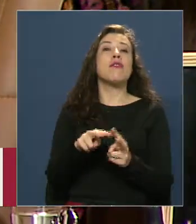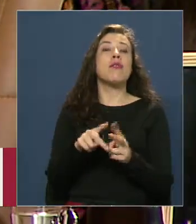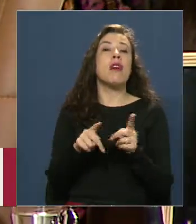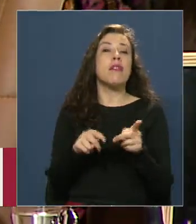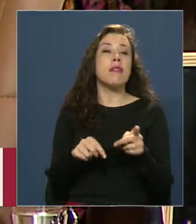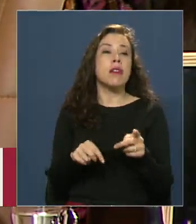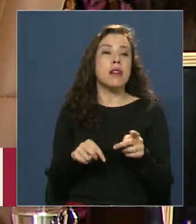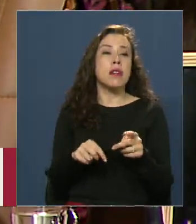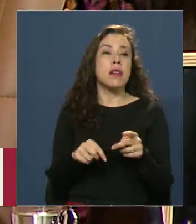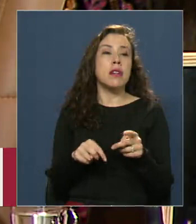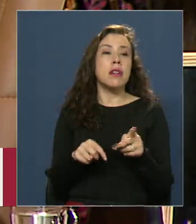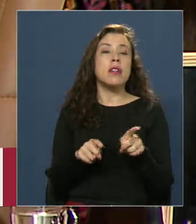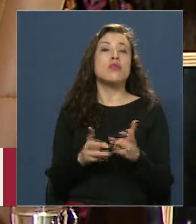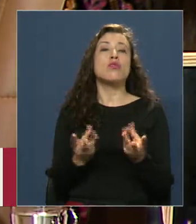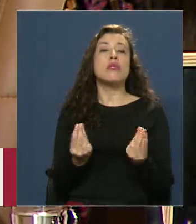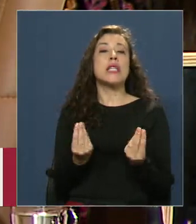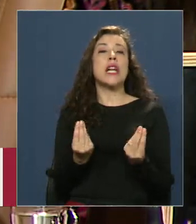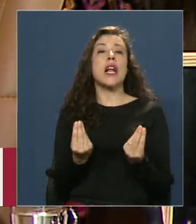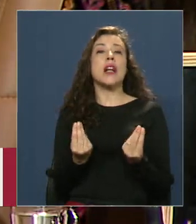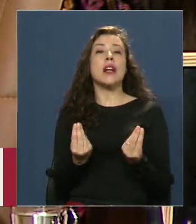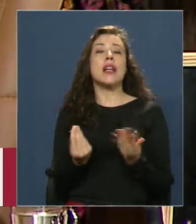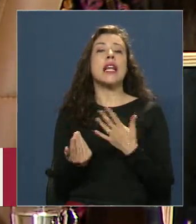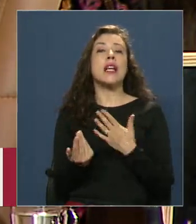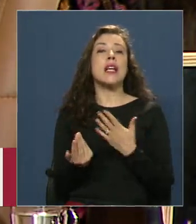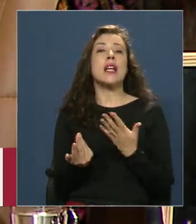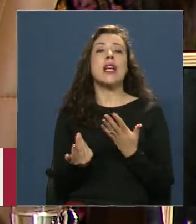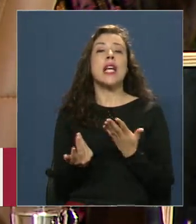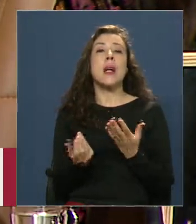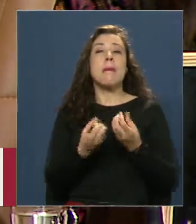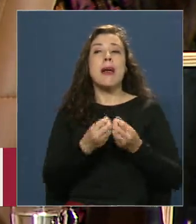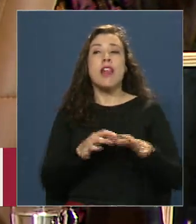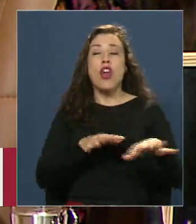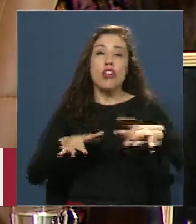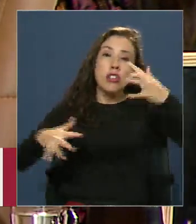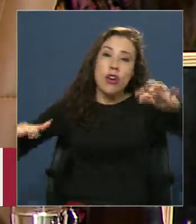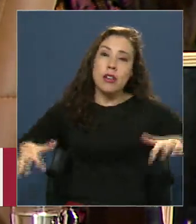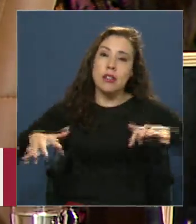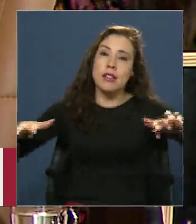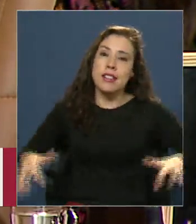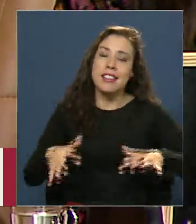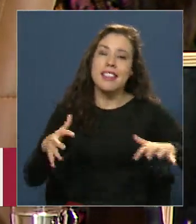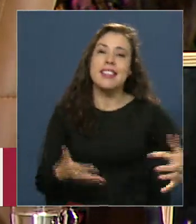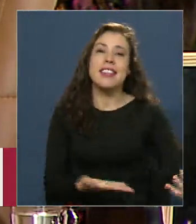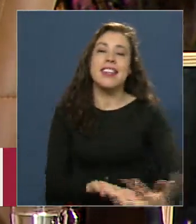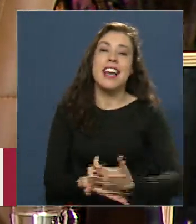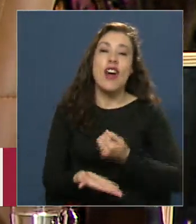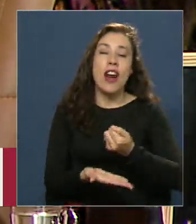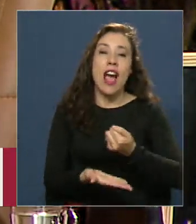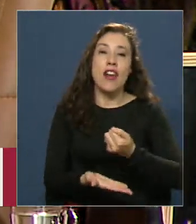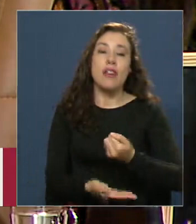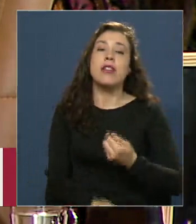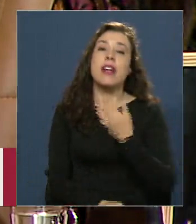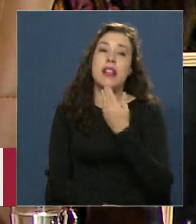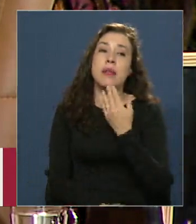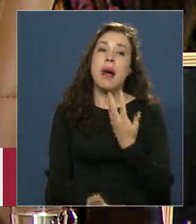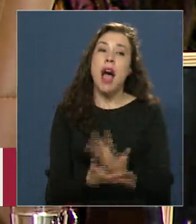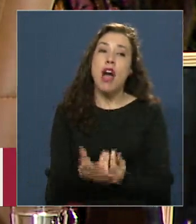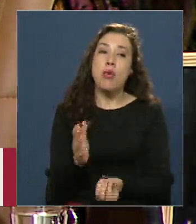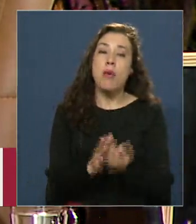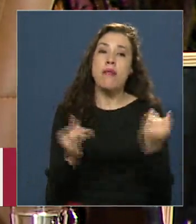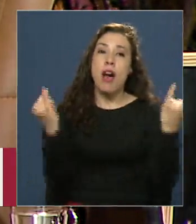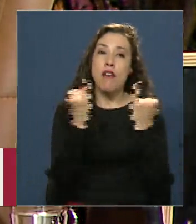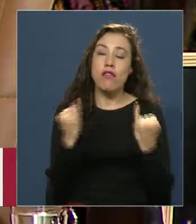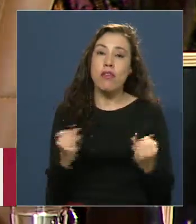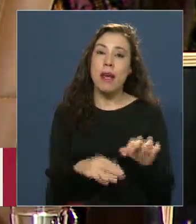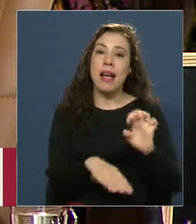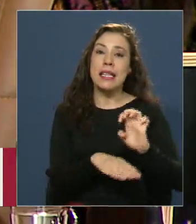mayor... Su mayor temor es perder lo que con tanto esfuerzo han alcanzado. Pero además, se presenta una nueva forma en